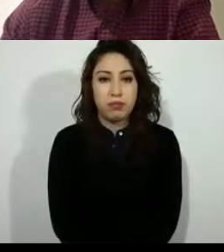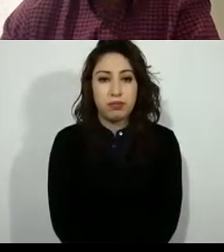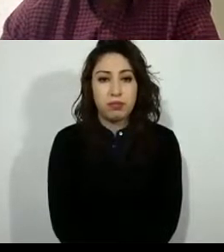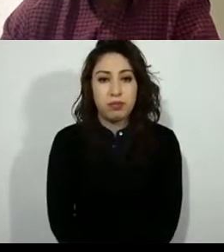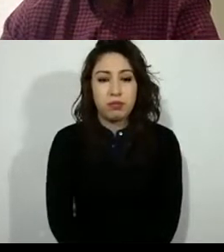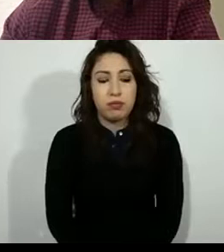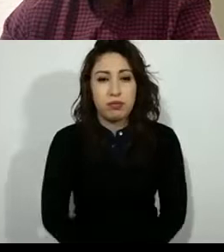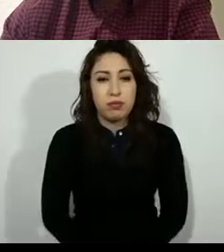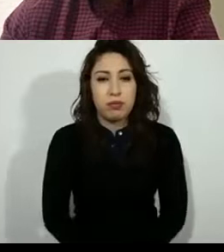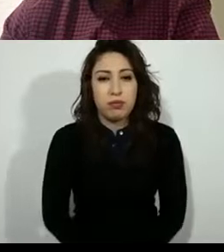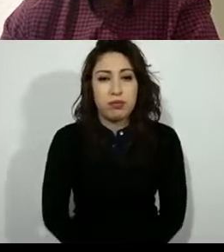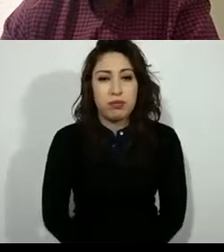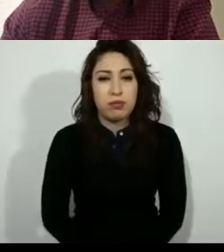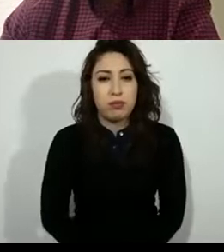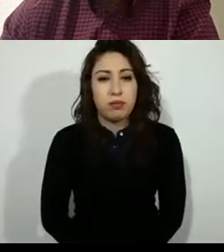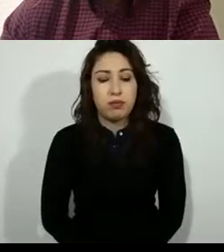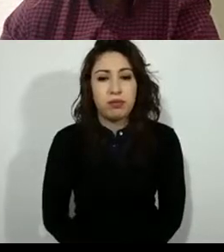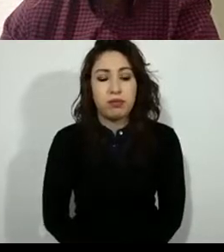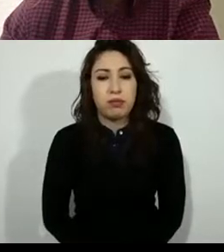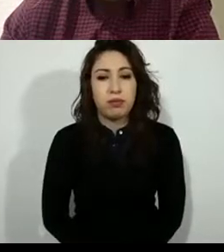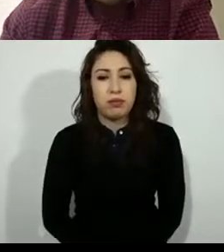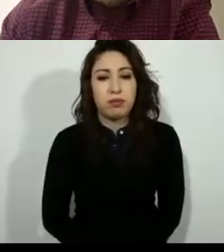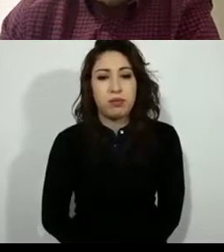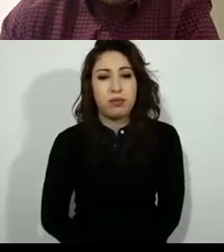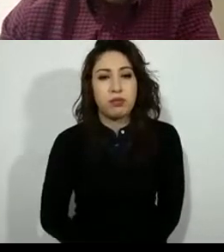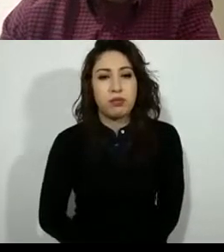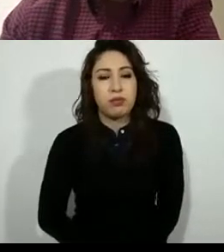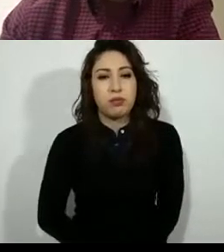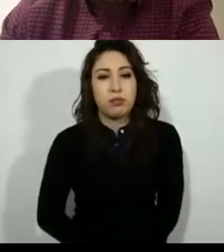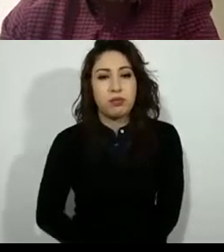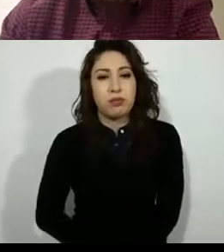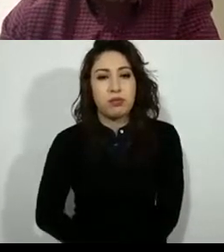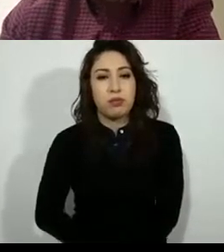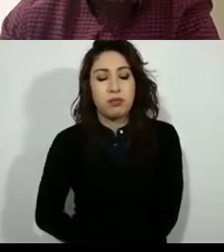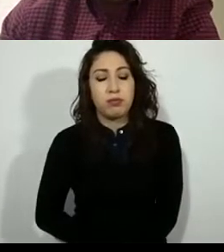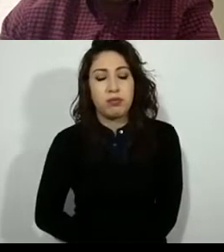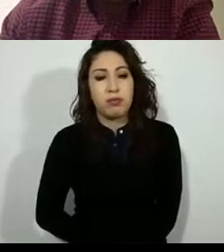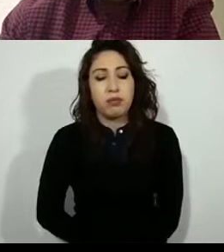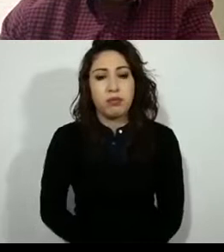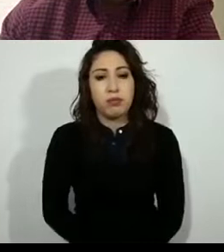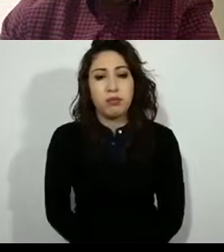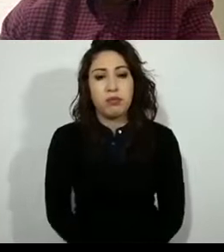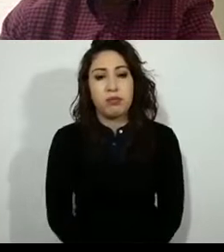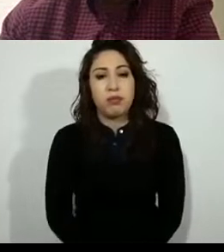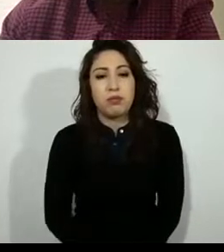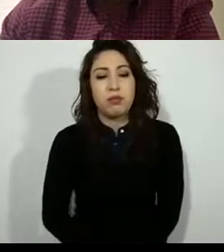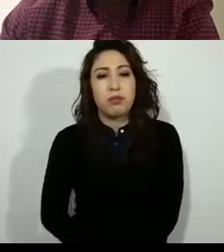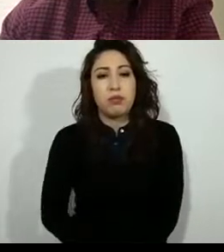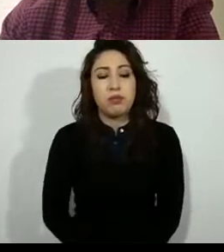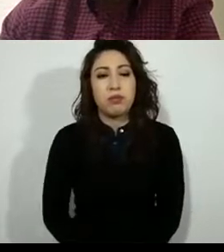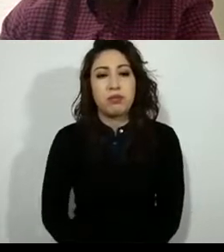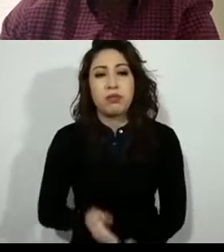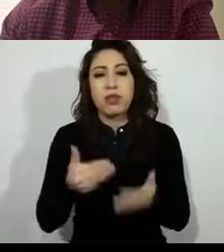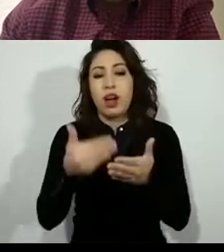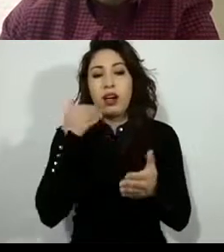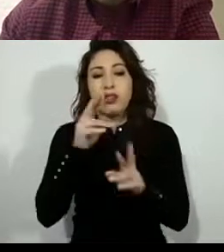todo, tanto en el sector público como en el sector privado, ¿no? De que los patrones tienen que dar... no se escuchó la